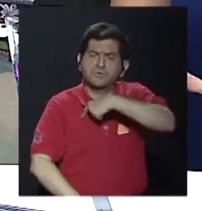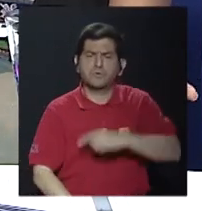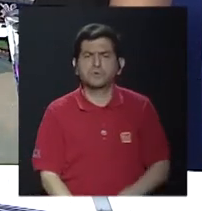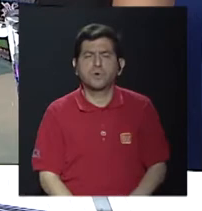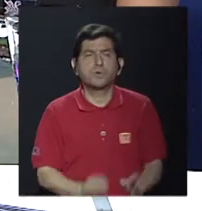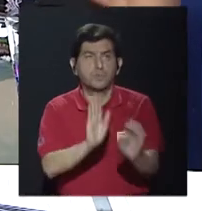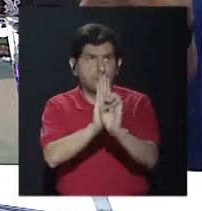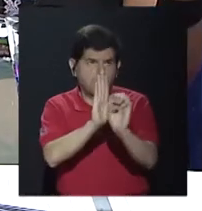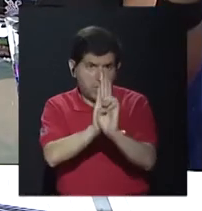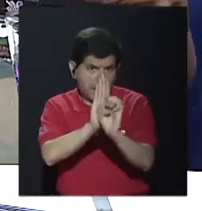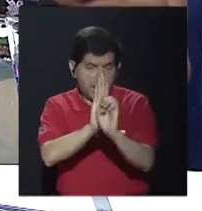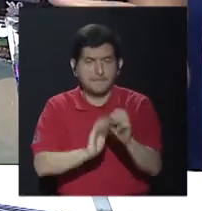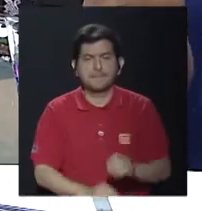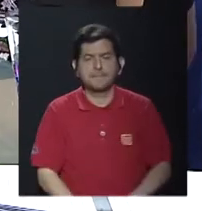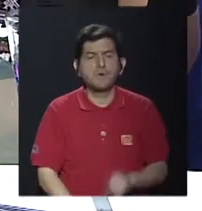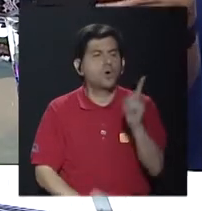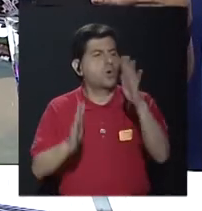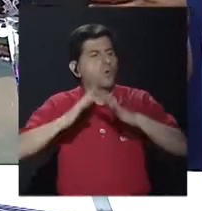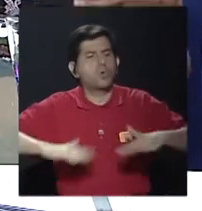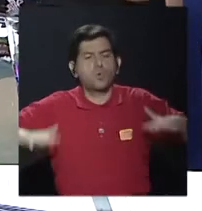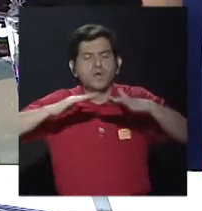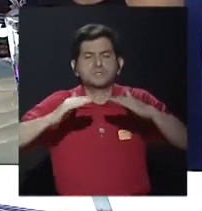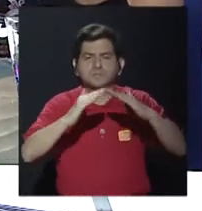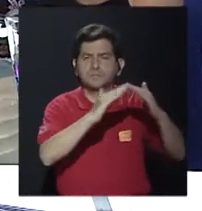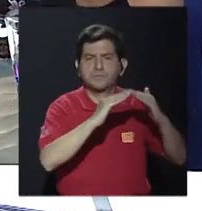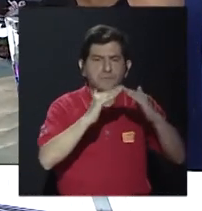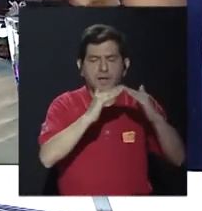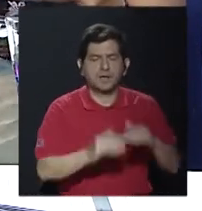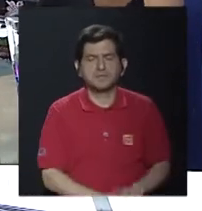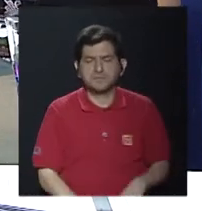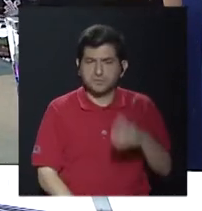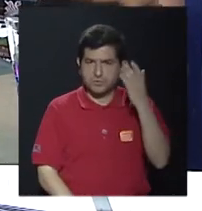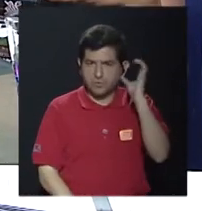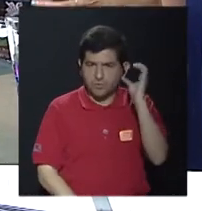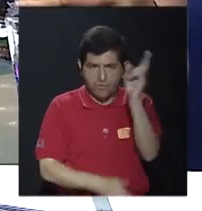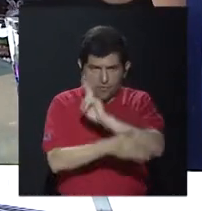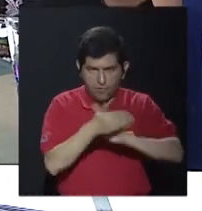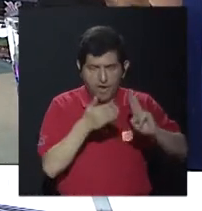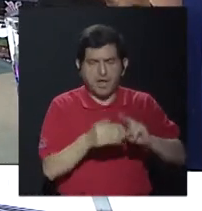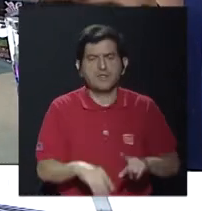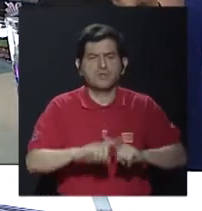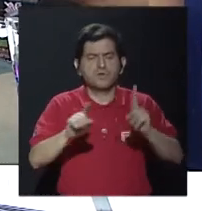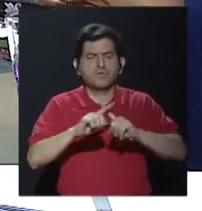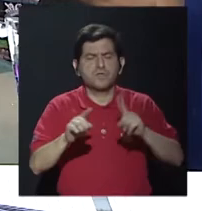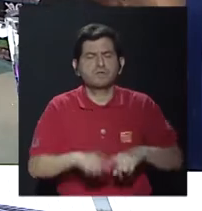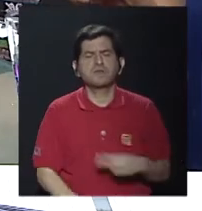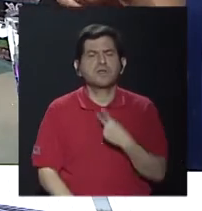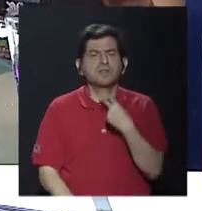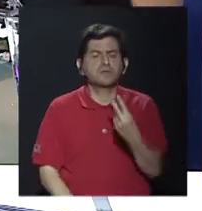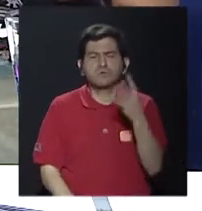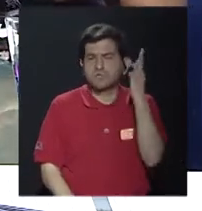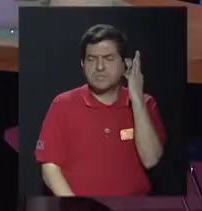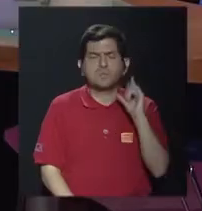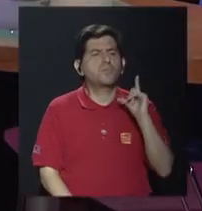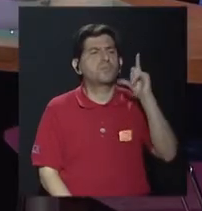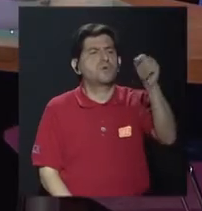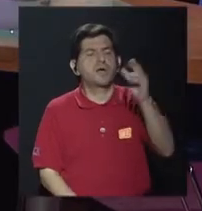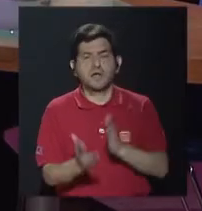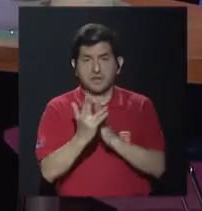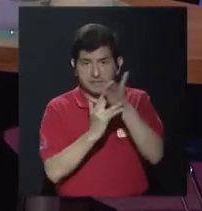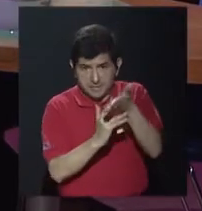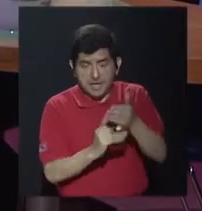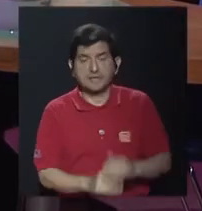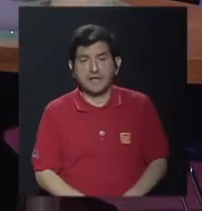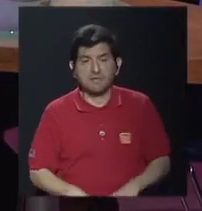por ejemplo, en un espacio urbano como es la radio universidad, voces diversas de mujeres rurales por medio de grabaciones